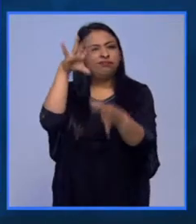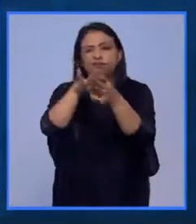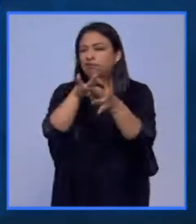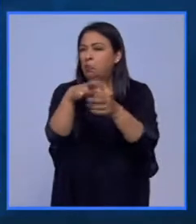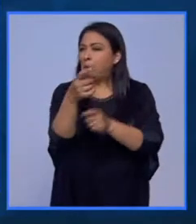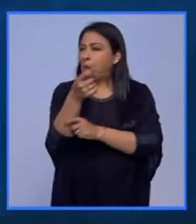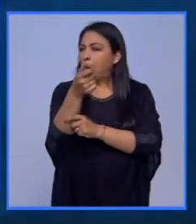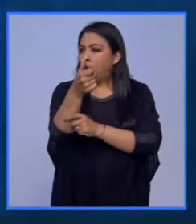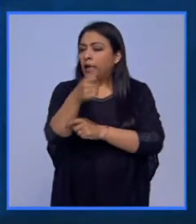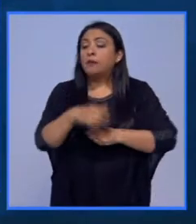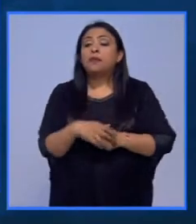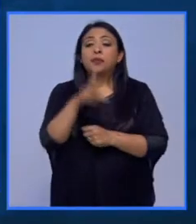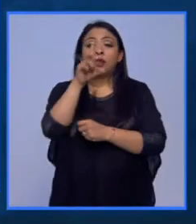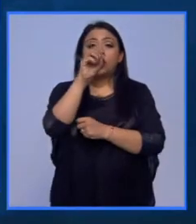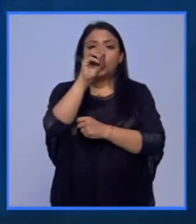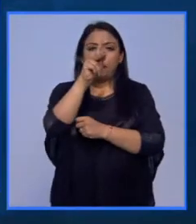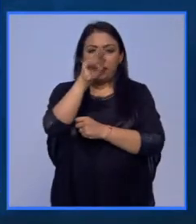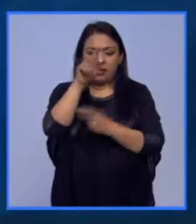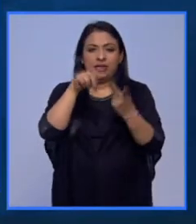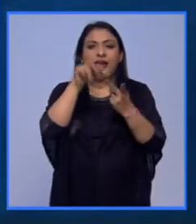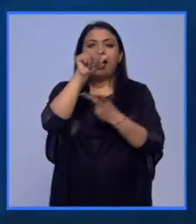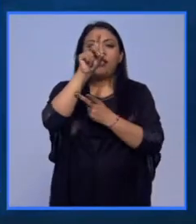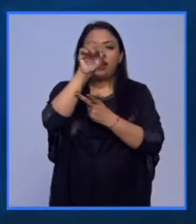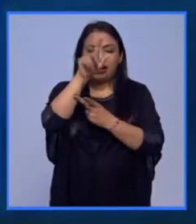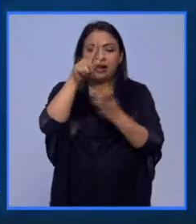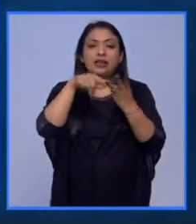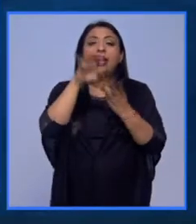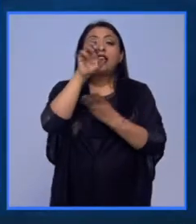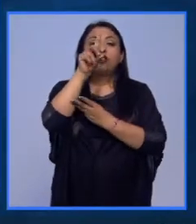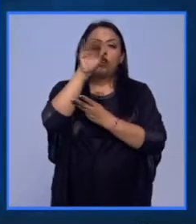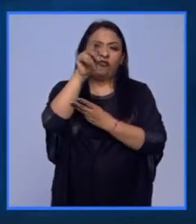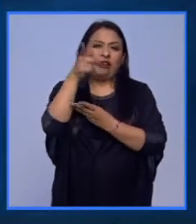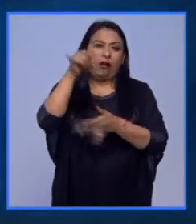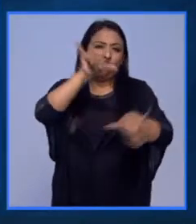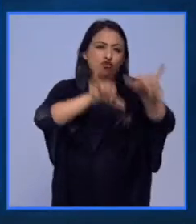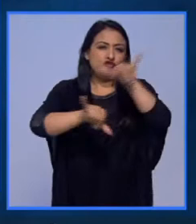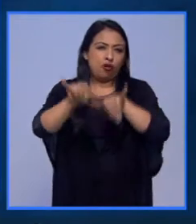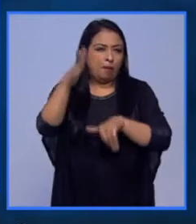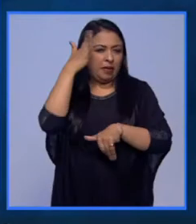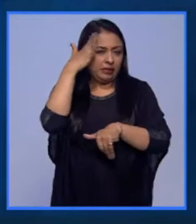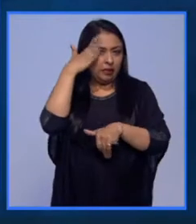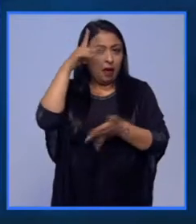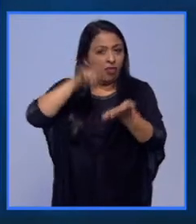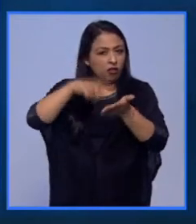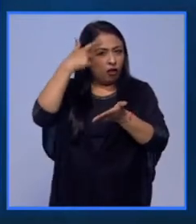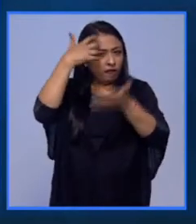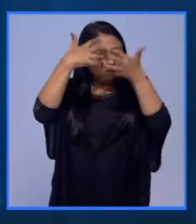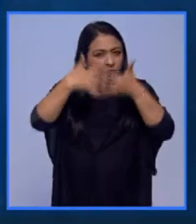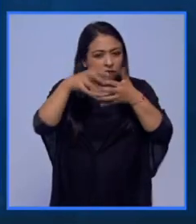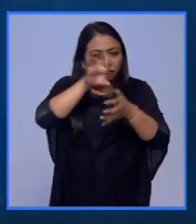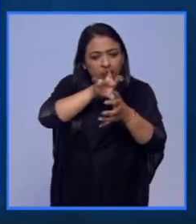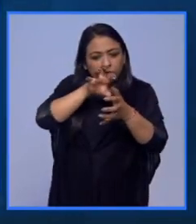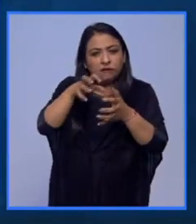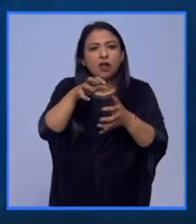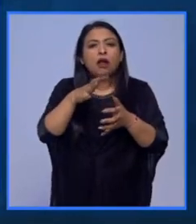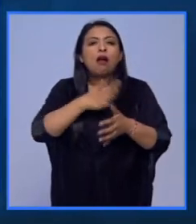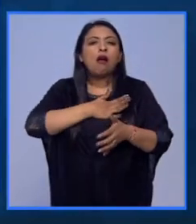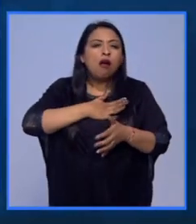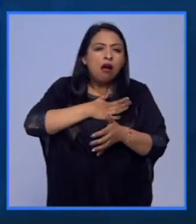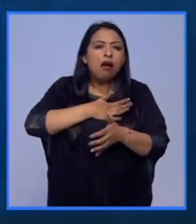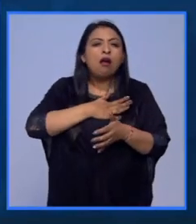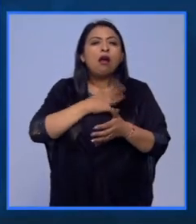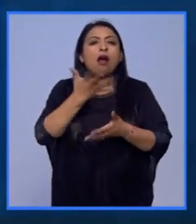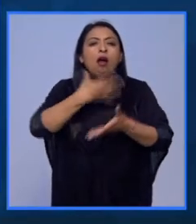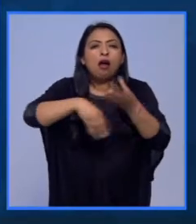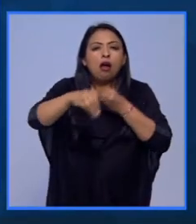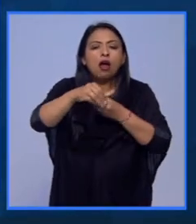congruencia. Dopamina, adrenalina y endorfinas son las principales sustancias que activan áreas cerebrales relacionadas con el placer, la